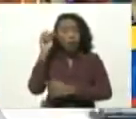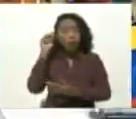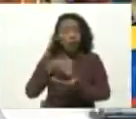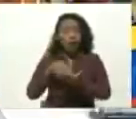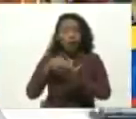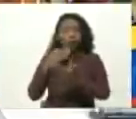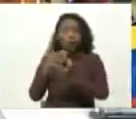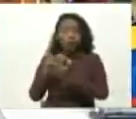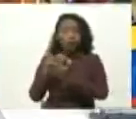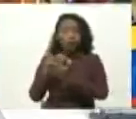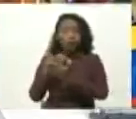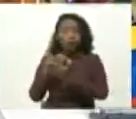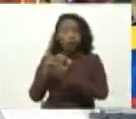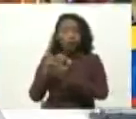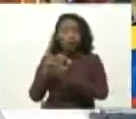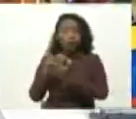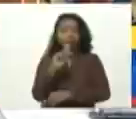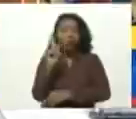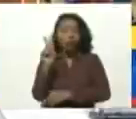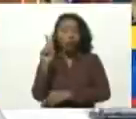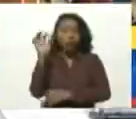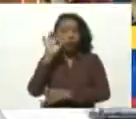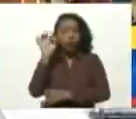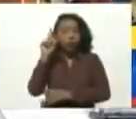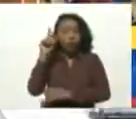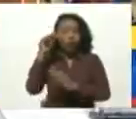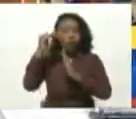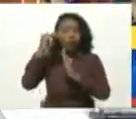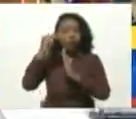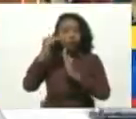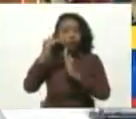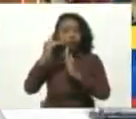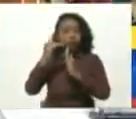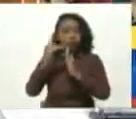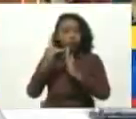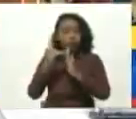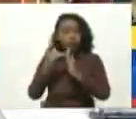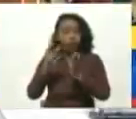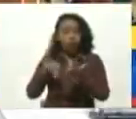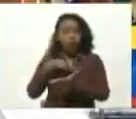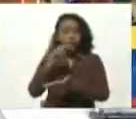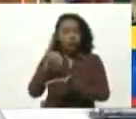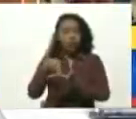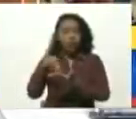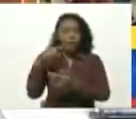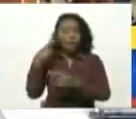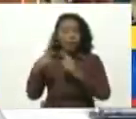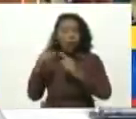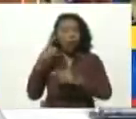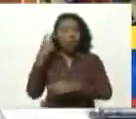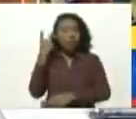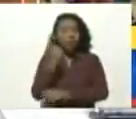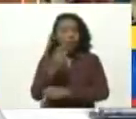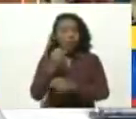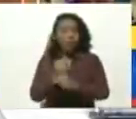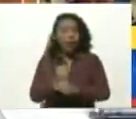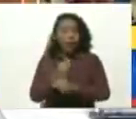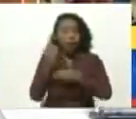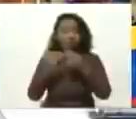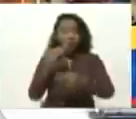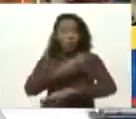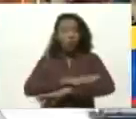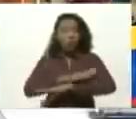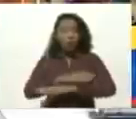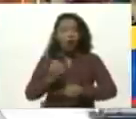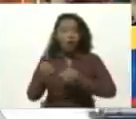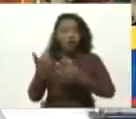Miranda, en Caracas parece indicar el descenso de la curva nacional, pero debemos esperar el comportamiento en las próximas semanas a